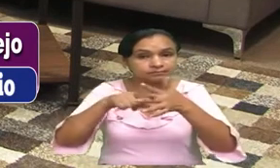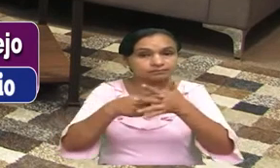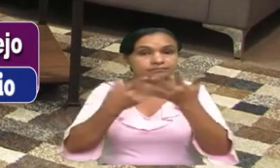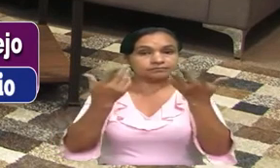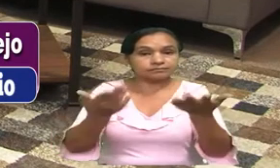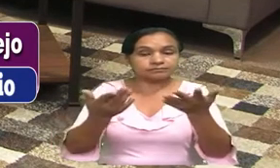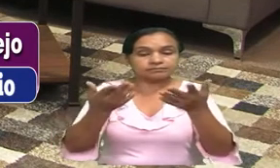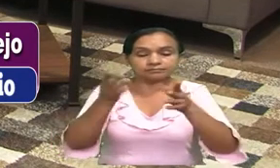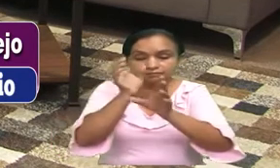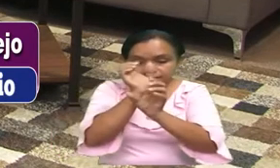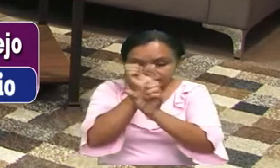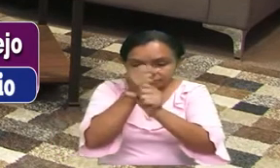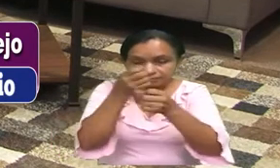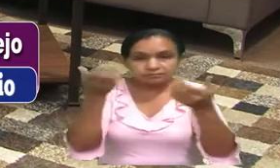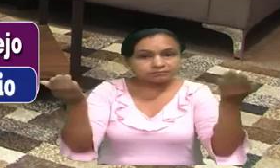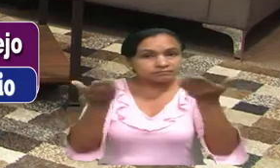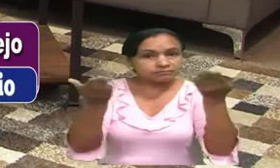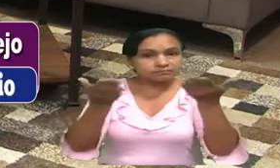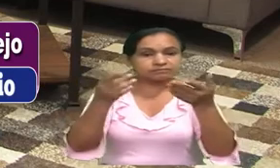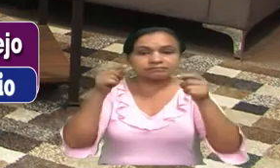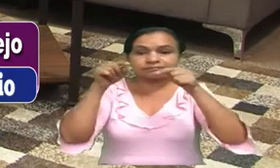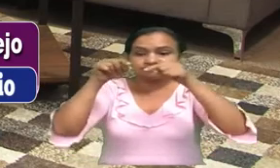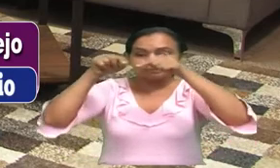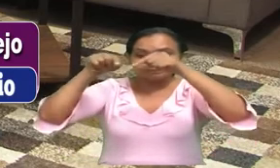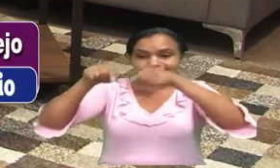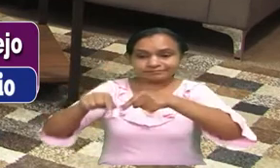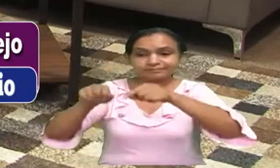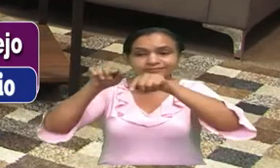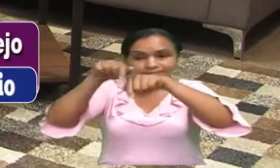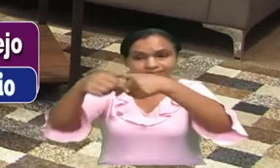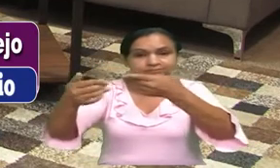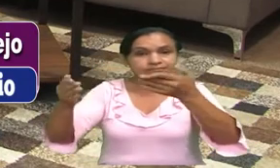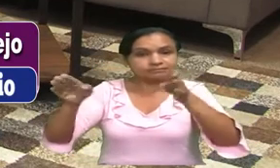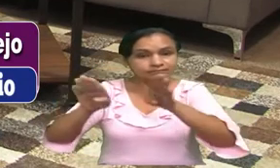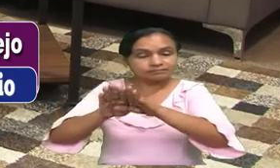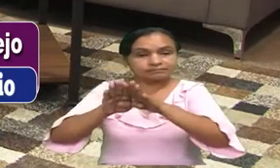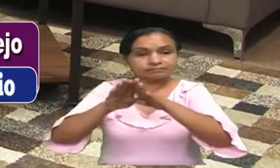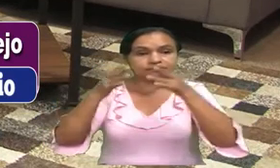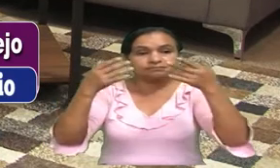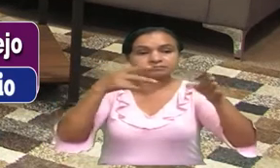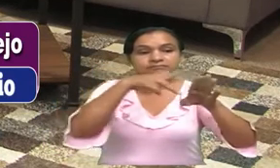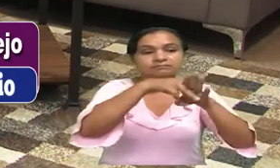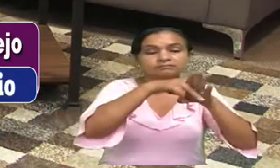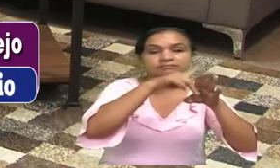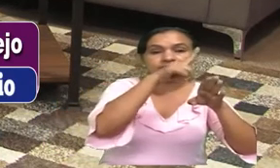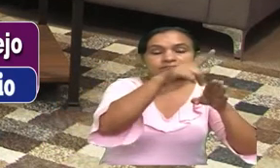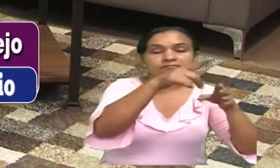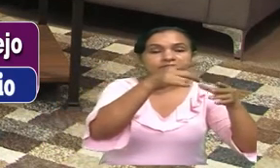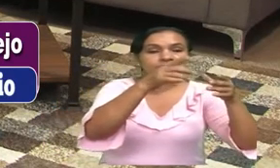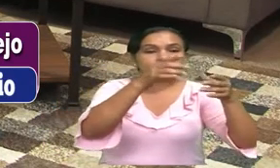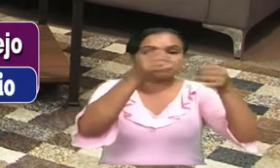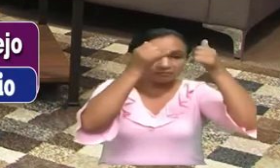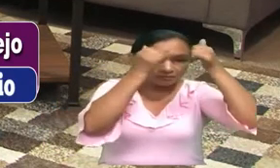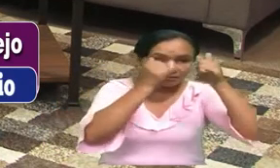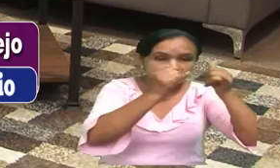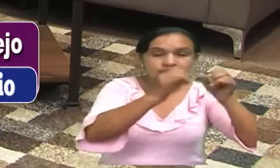además el laboratorio está ahí, un laboratorio natural donde está la granja de vacas o la granja de cerdos